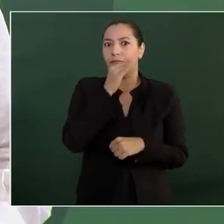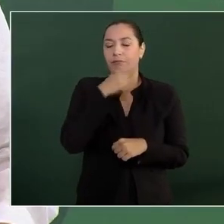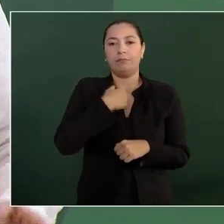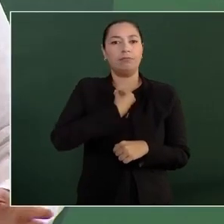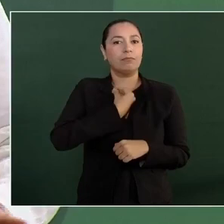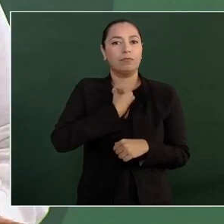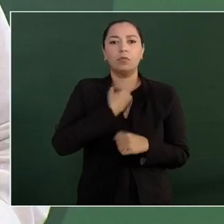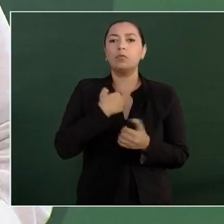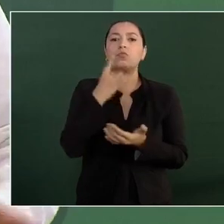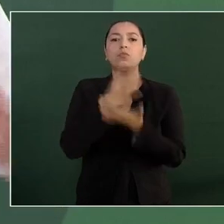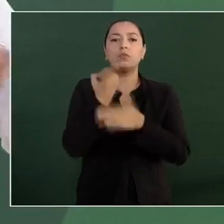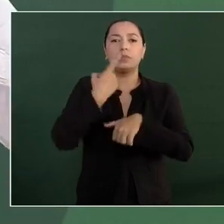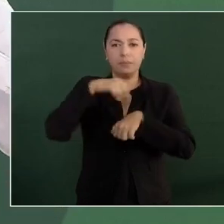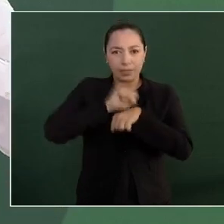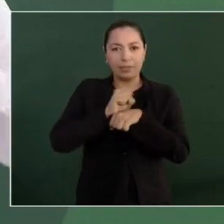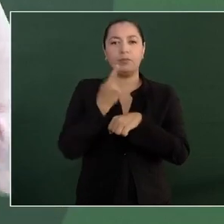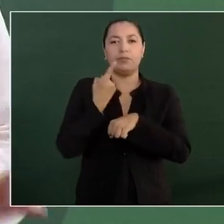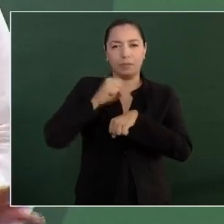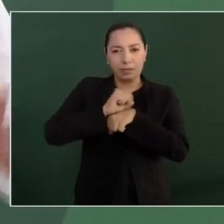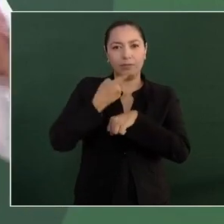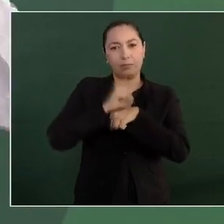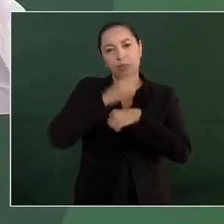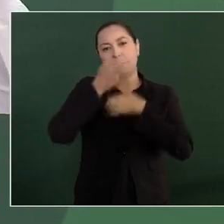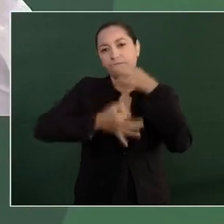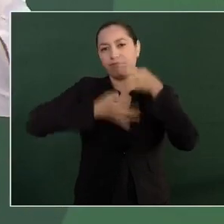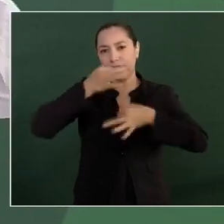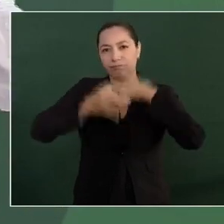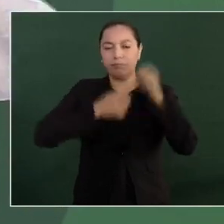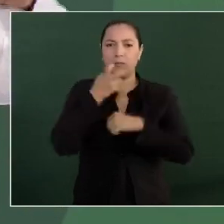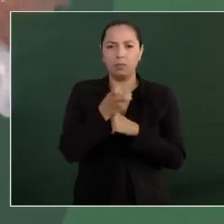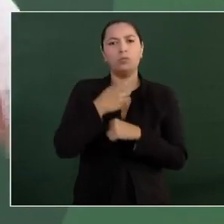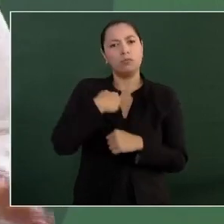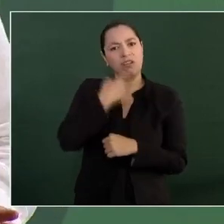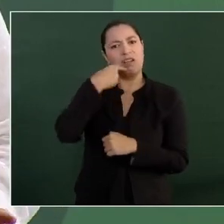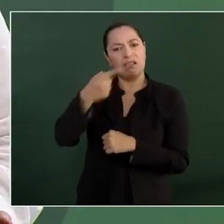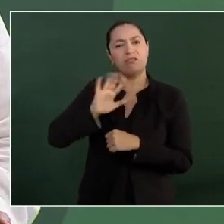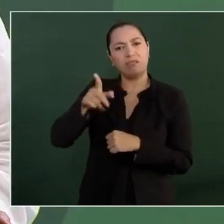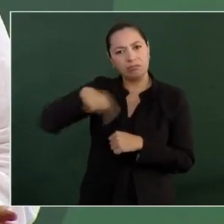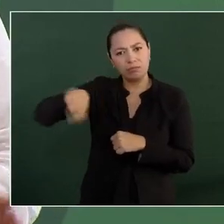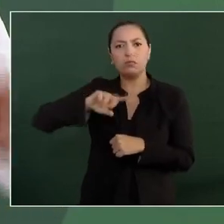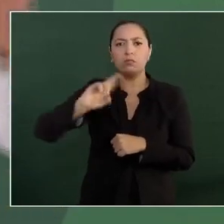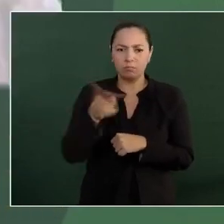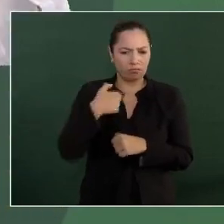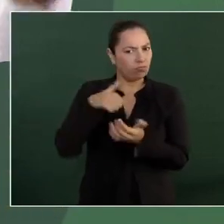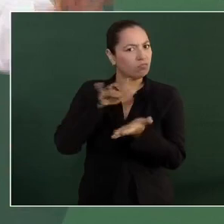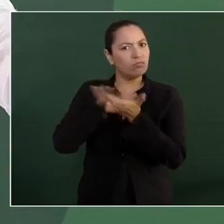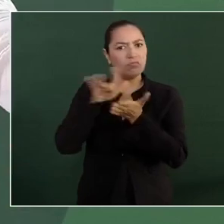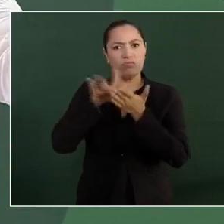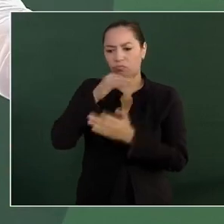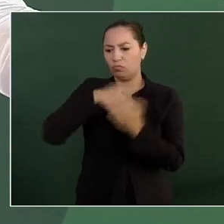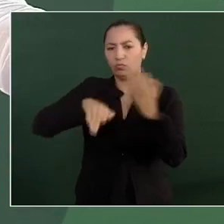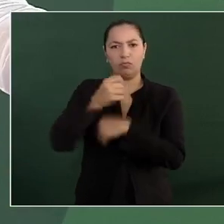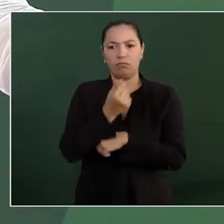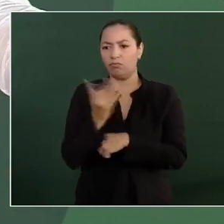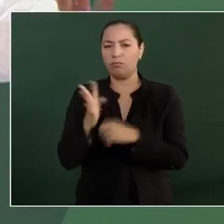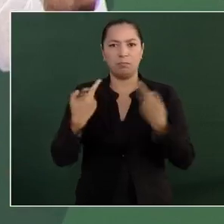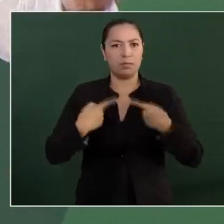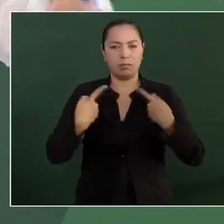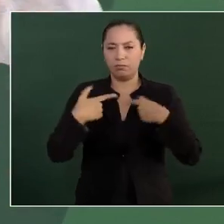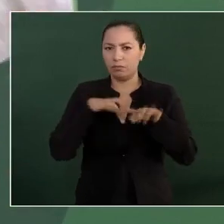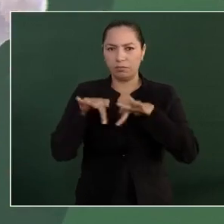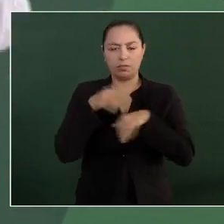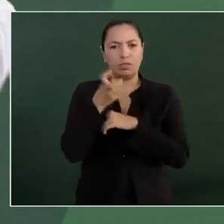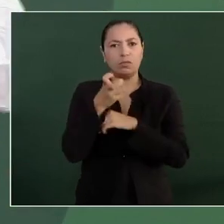se lo dije, la universidad va a tener mi apoyo, a los trabajadores, a todos, nada, ni un cinco les